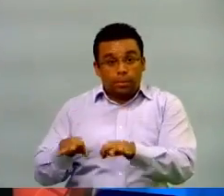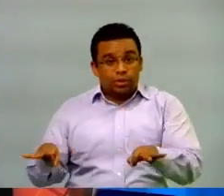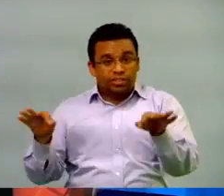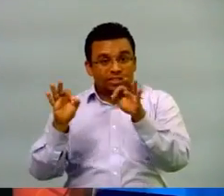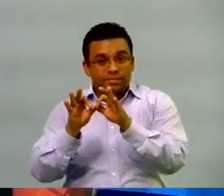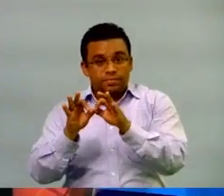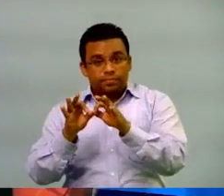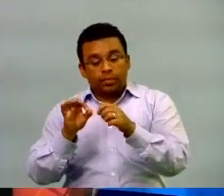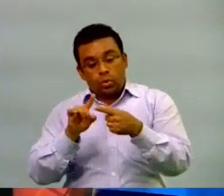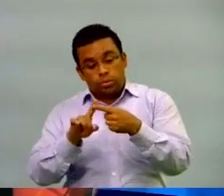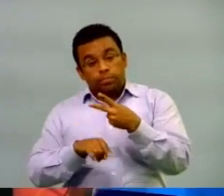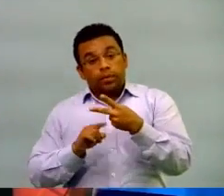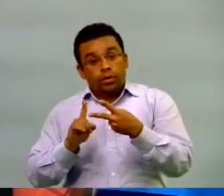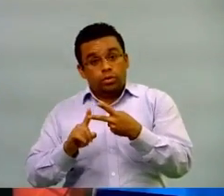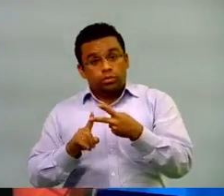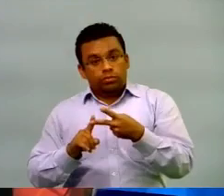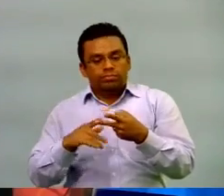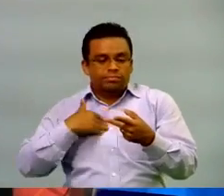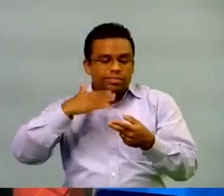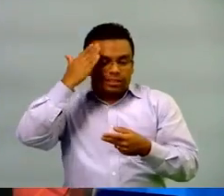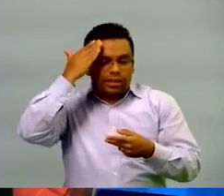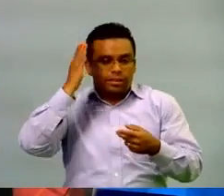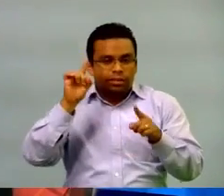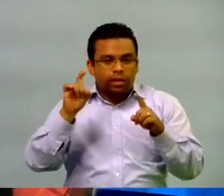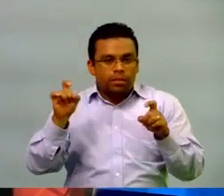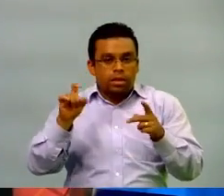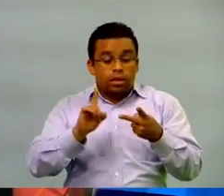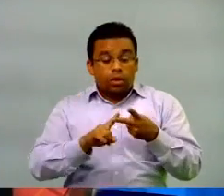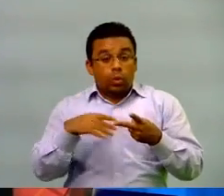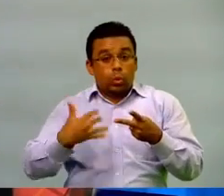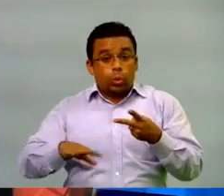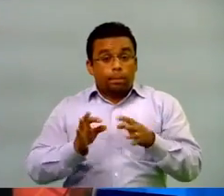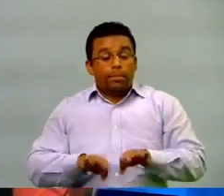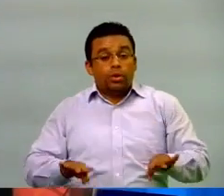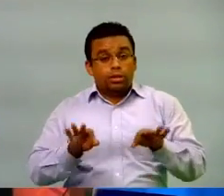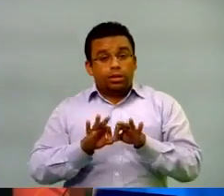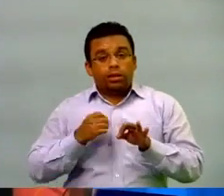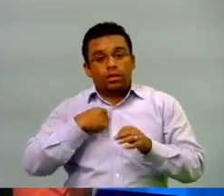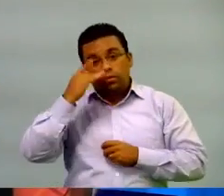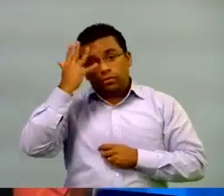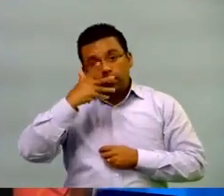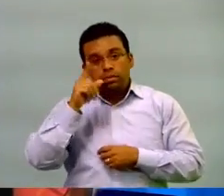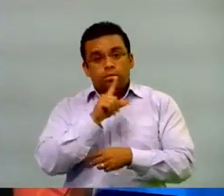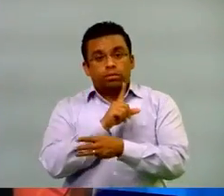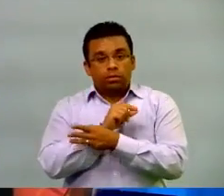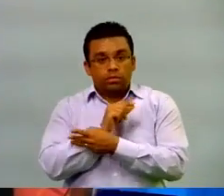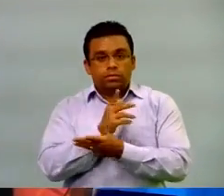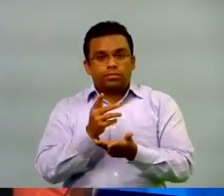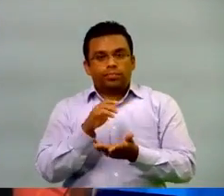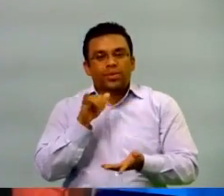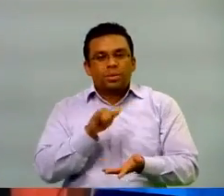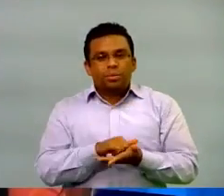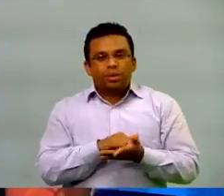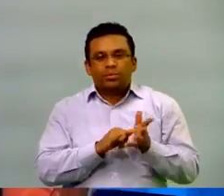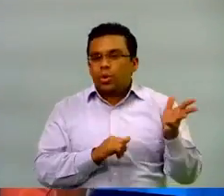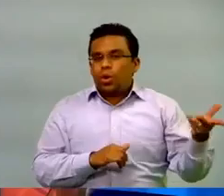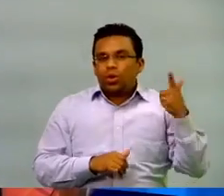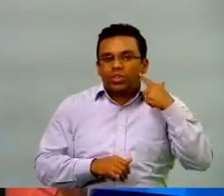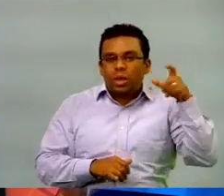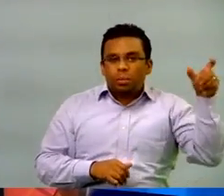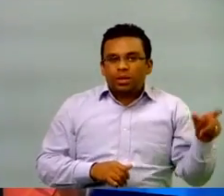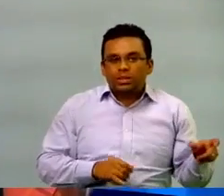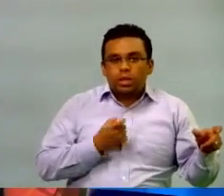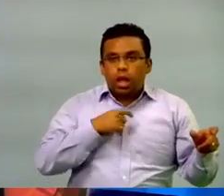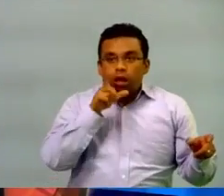herramienta, y pues lo sabemos, son las redes sociales. Es fundamental que, como alguien lo decía, hay que cacarear, decía alguien el